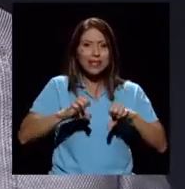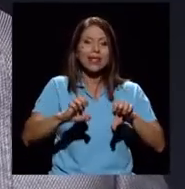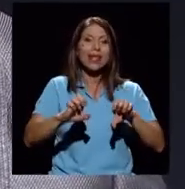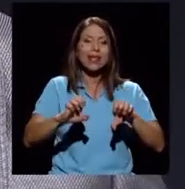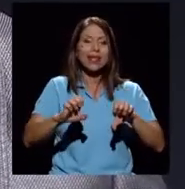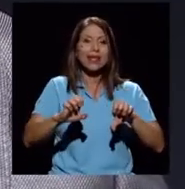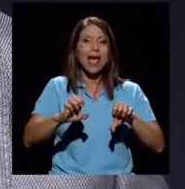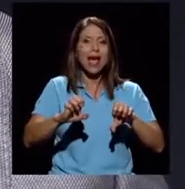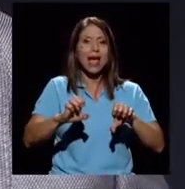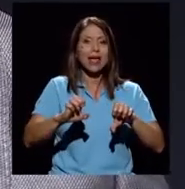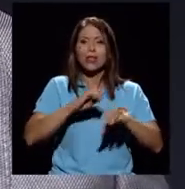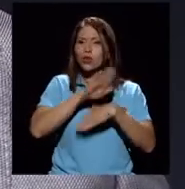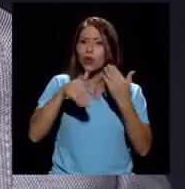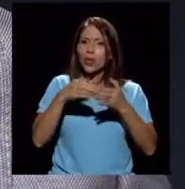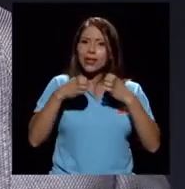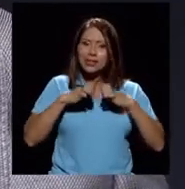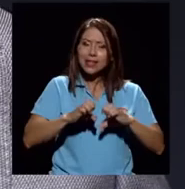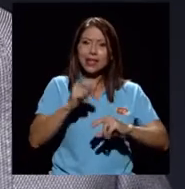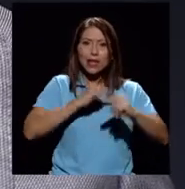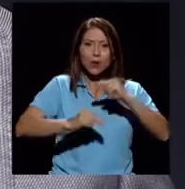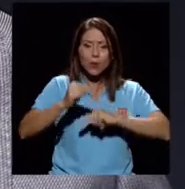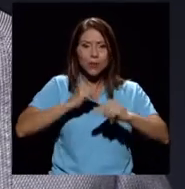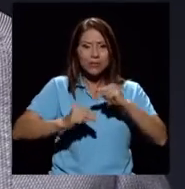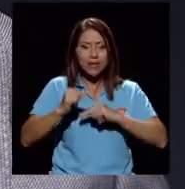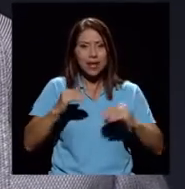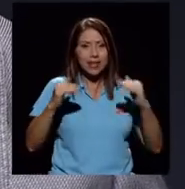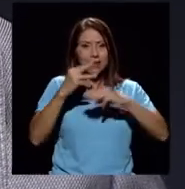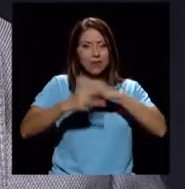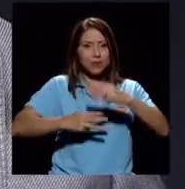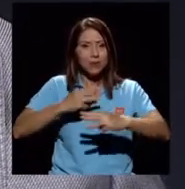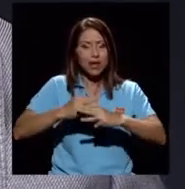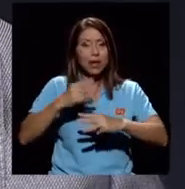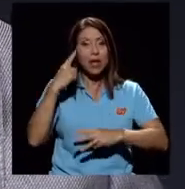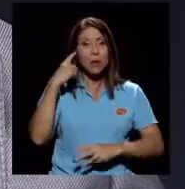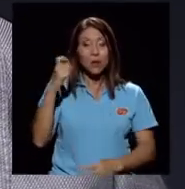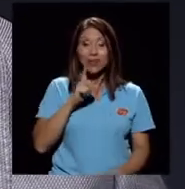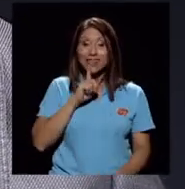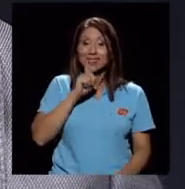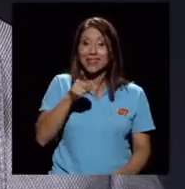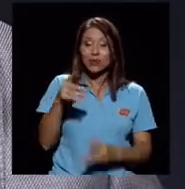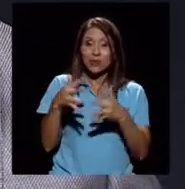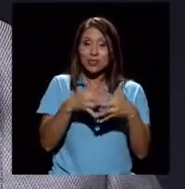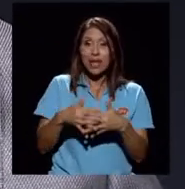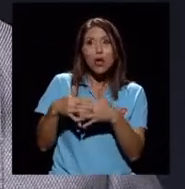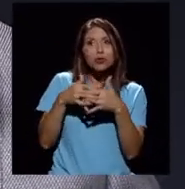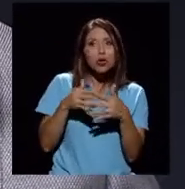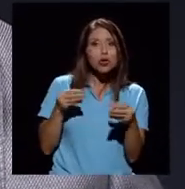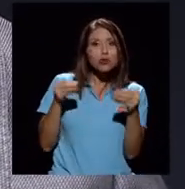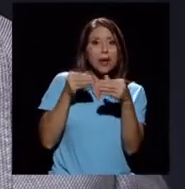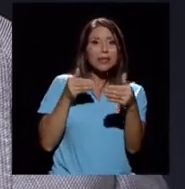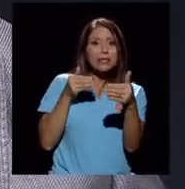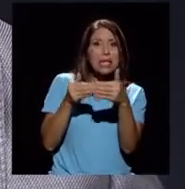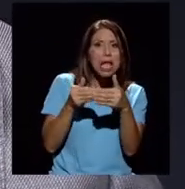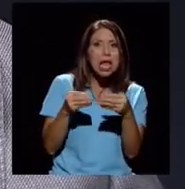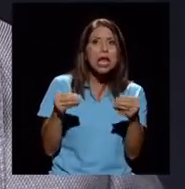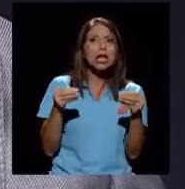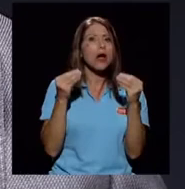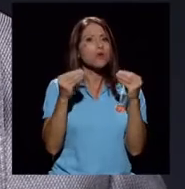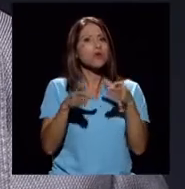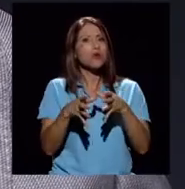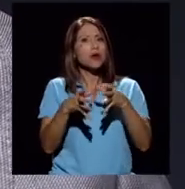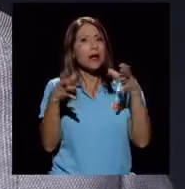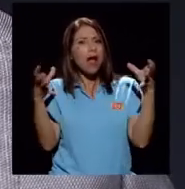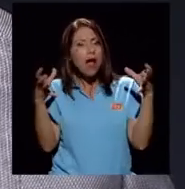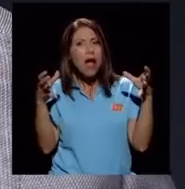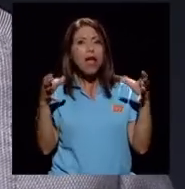esta tenía toda su estrategia comercial de mediano plazo porque si bien es cierto eeuu por cercanía y por tamaño y por afinidad va a